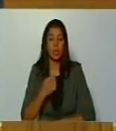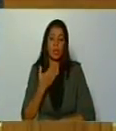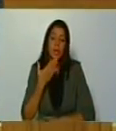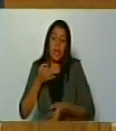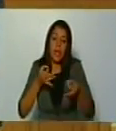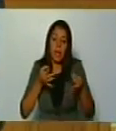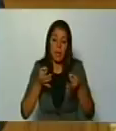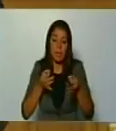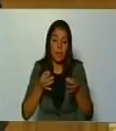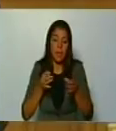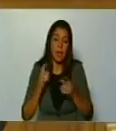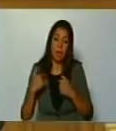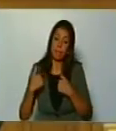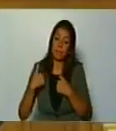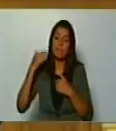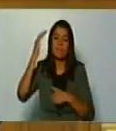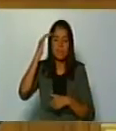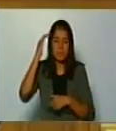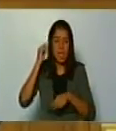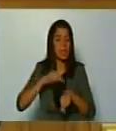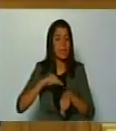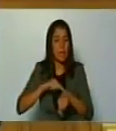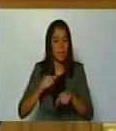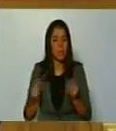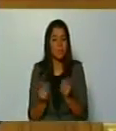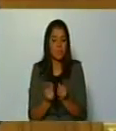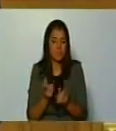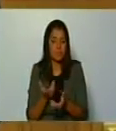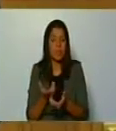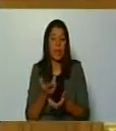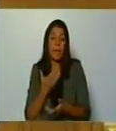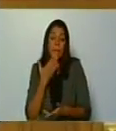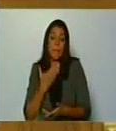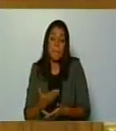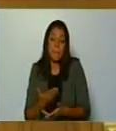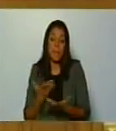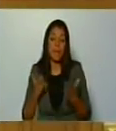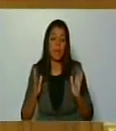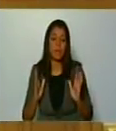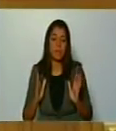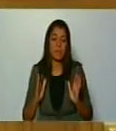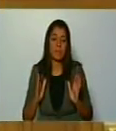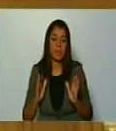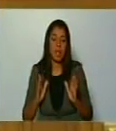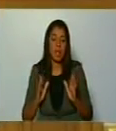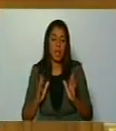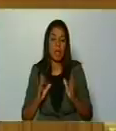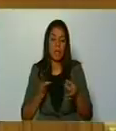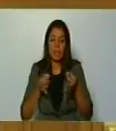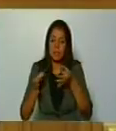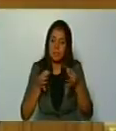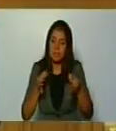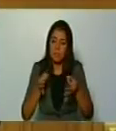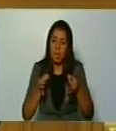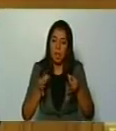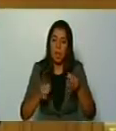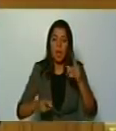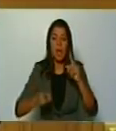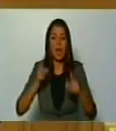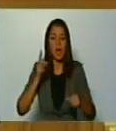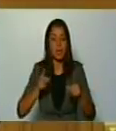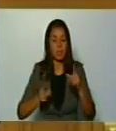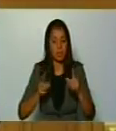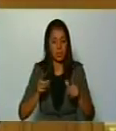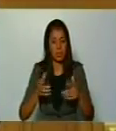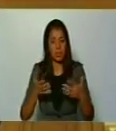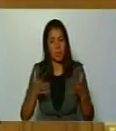menos, ciudadana presidenta, permítame textualmente citar algunas, yo diría pudiera